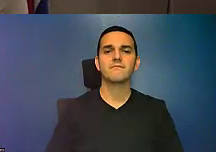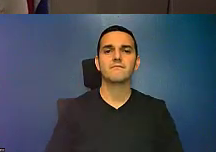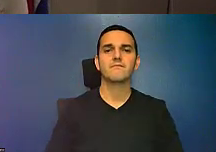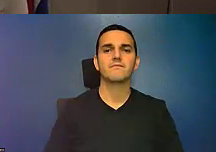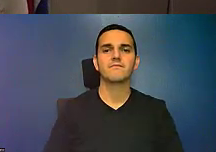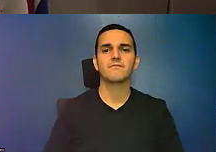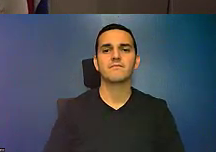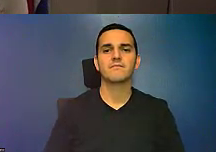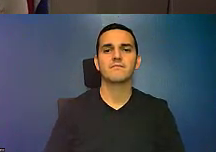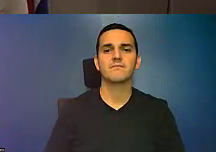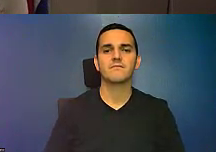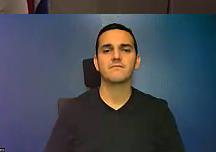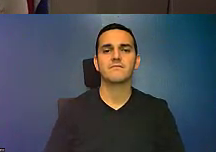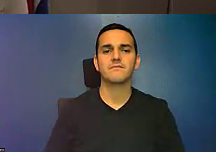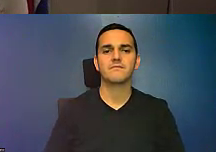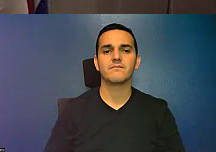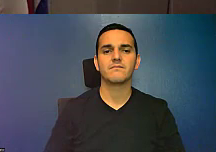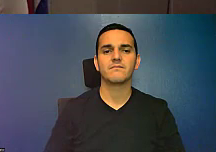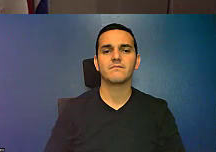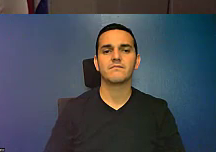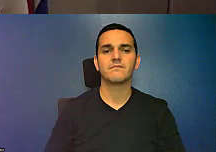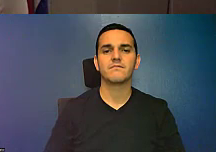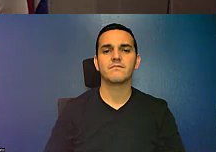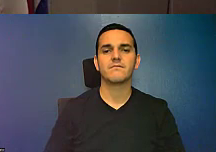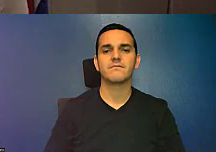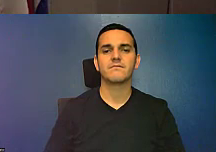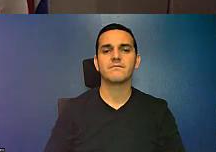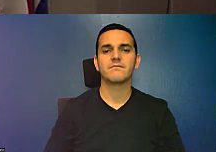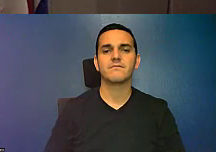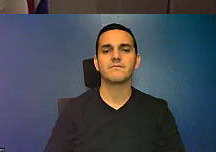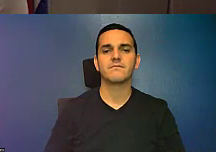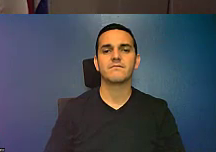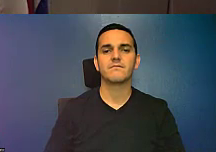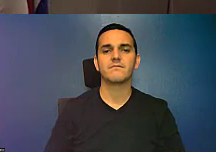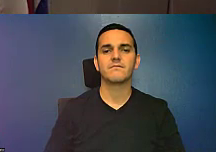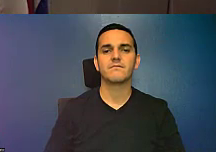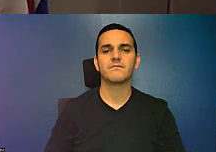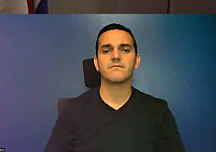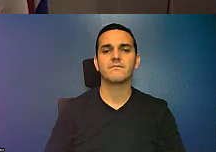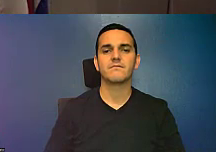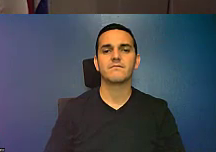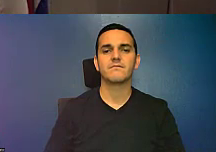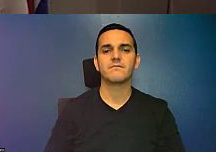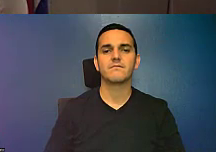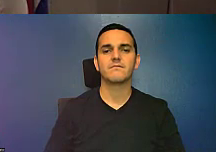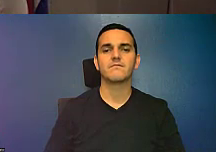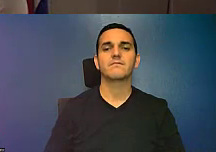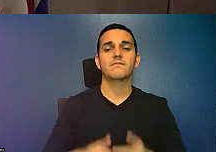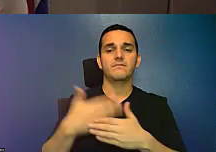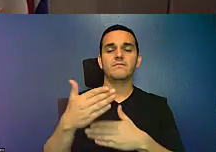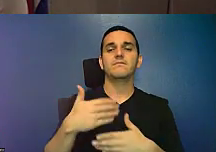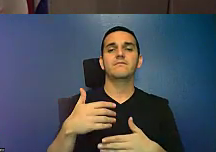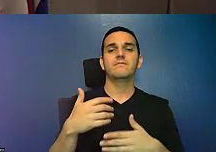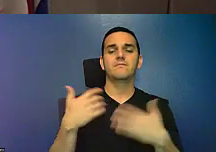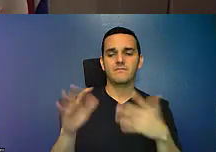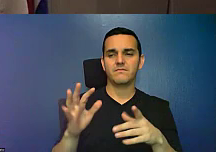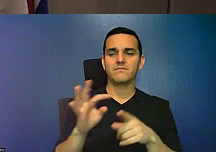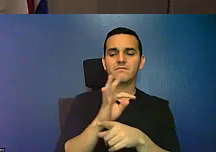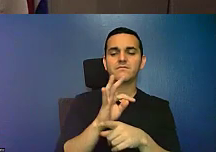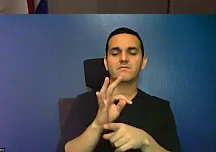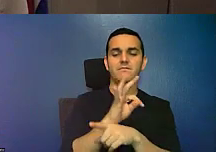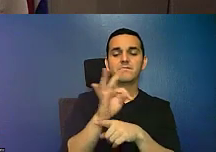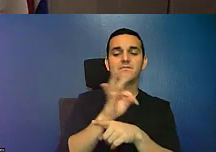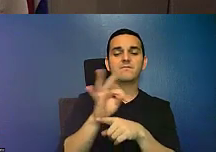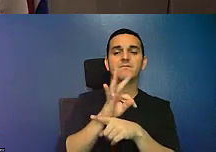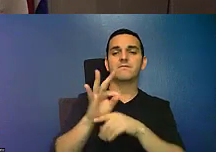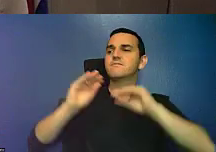para seguidores de línea o detección de objetos. Luego ya están en propios talleres y anteriormente en